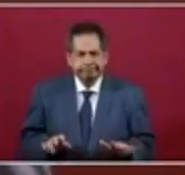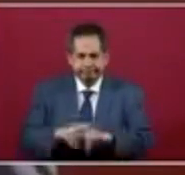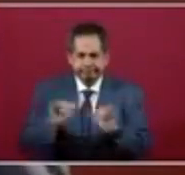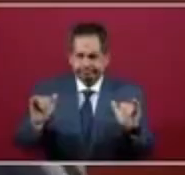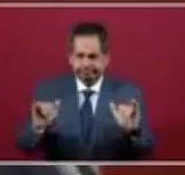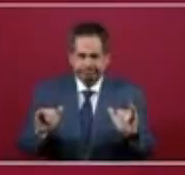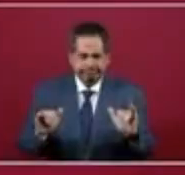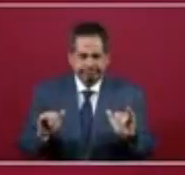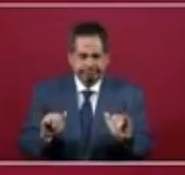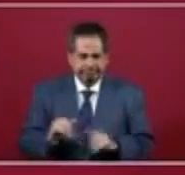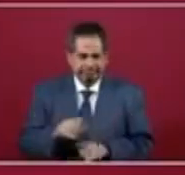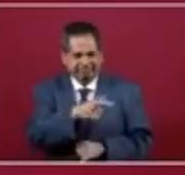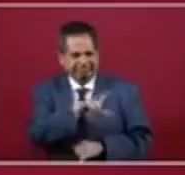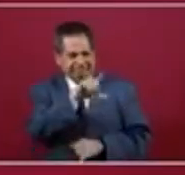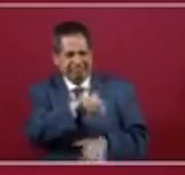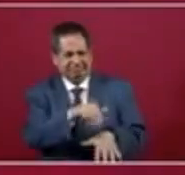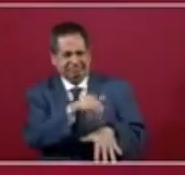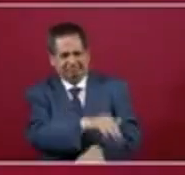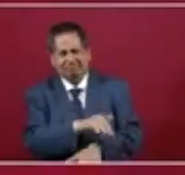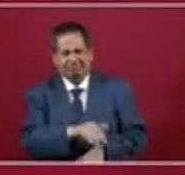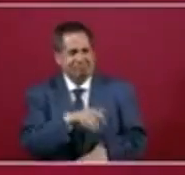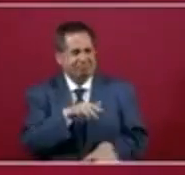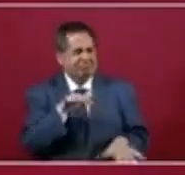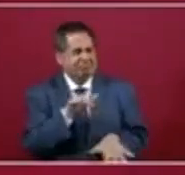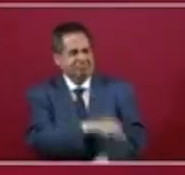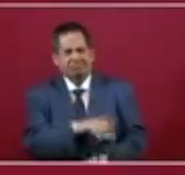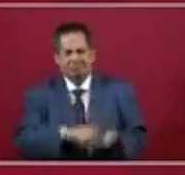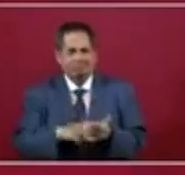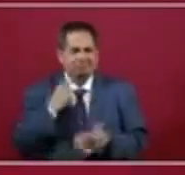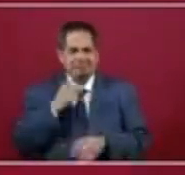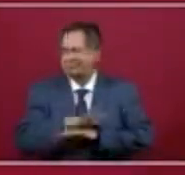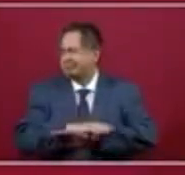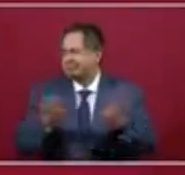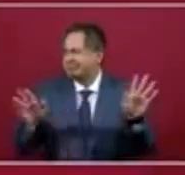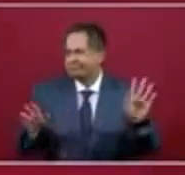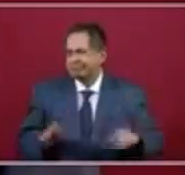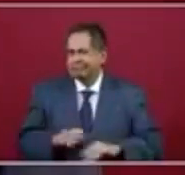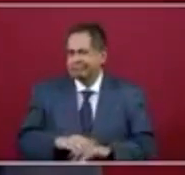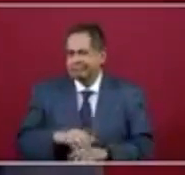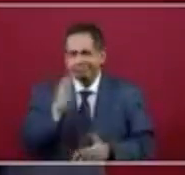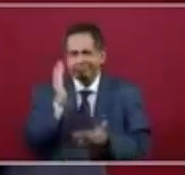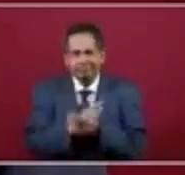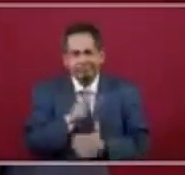ninguna de esas lacras de la política. Eso ya se acabó.